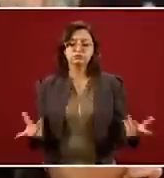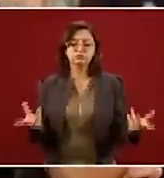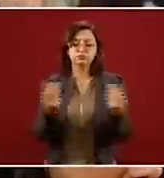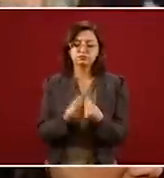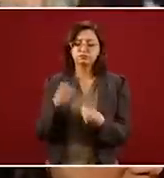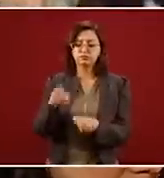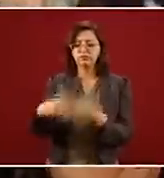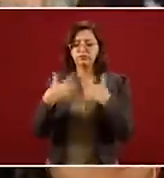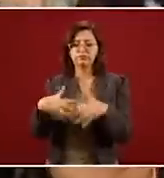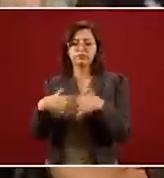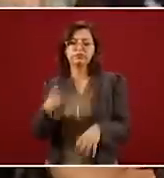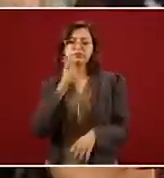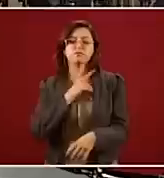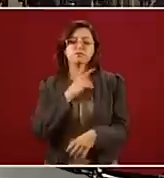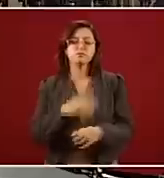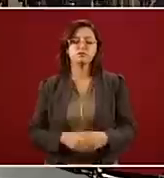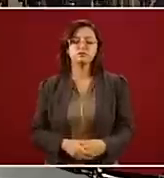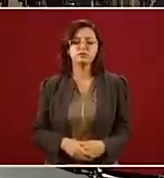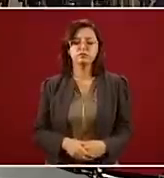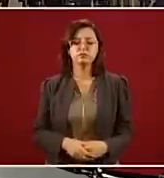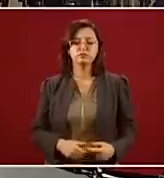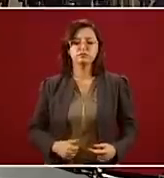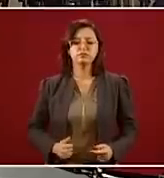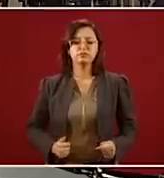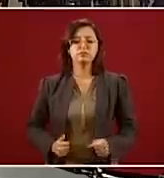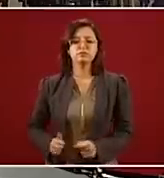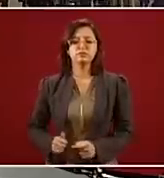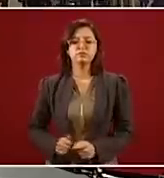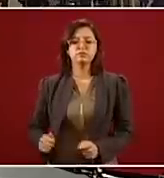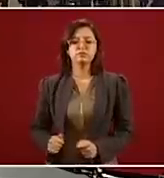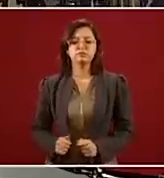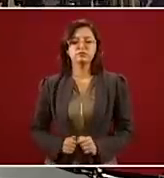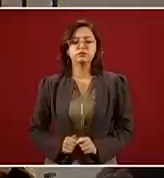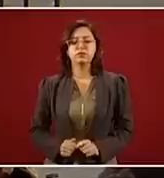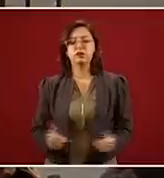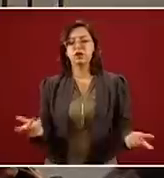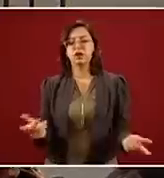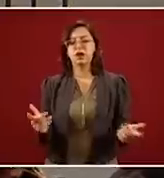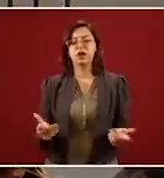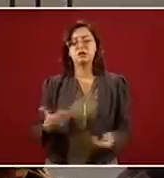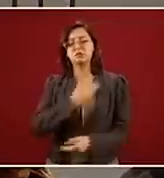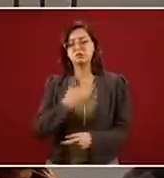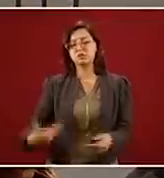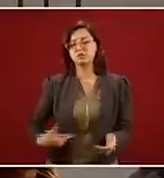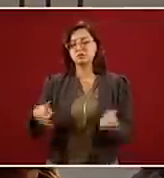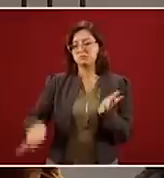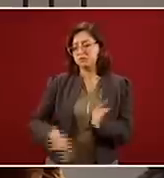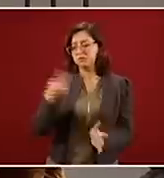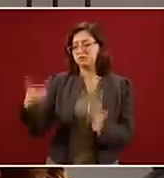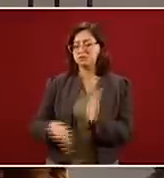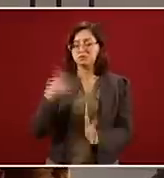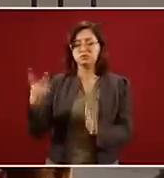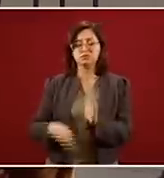en la industria petrolera. Bueno, el presidente ya ha definido con mucha claridad este tema.